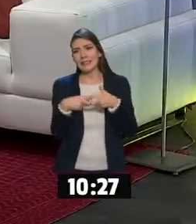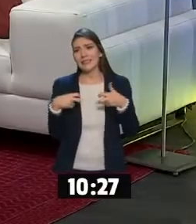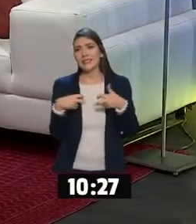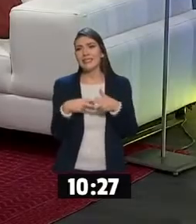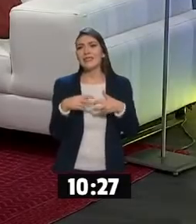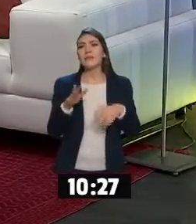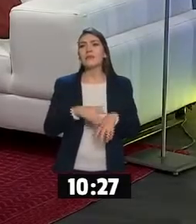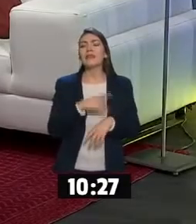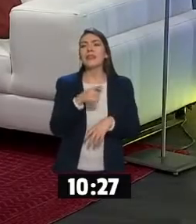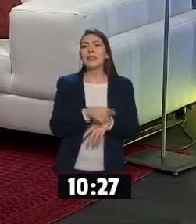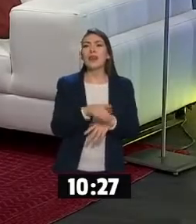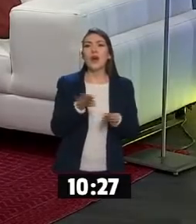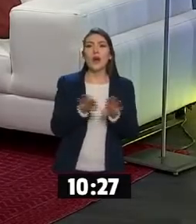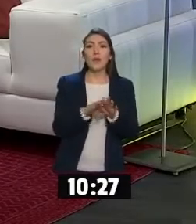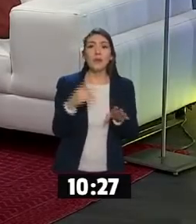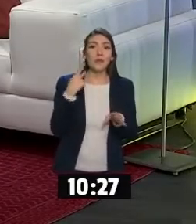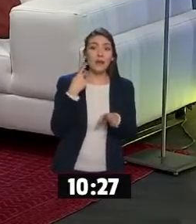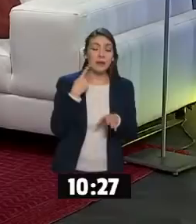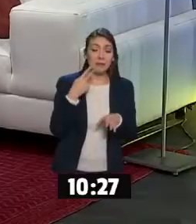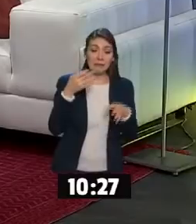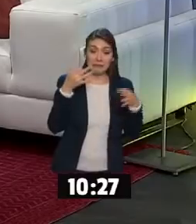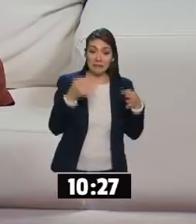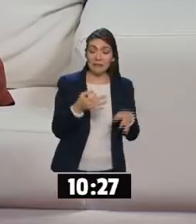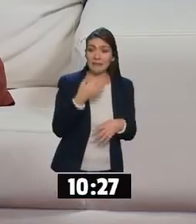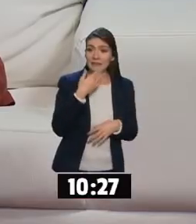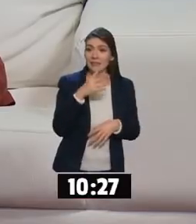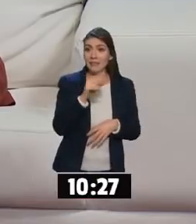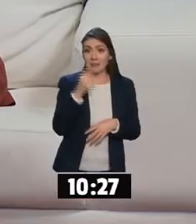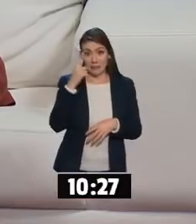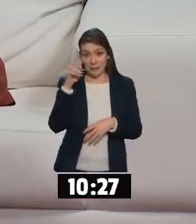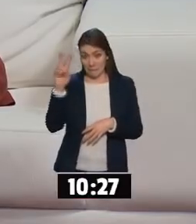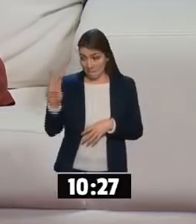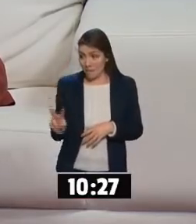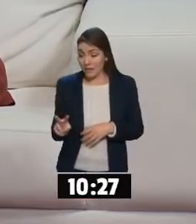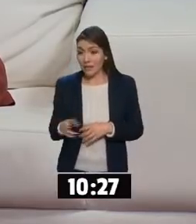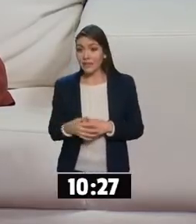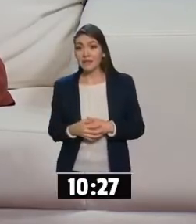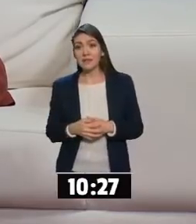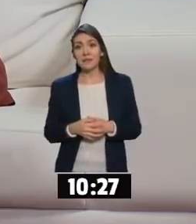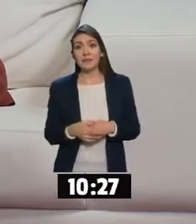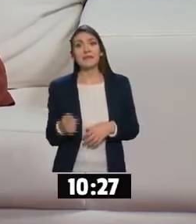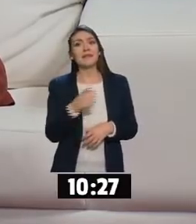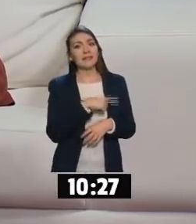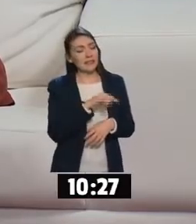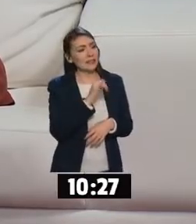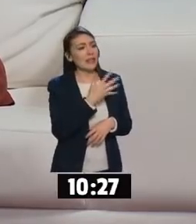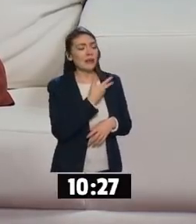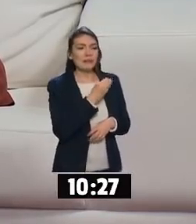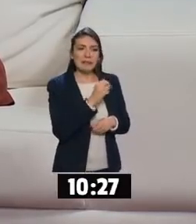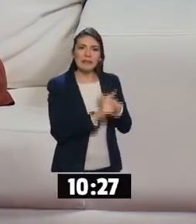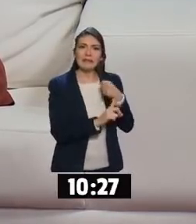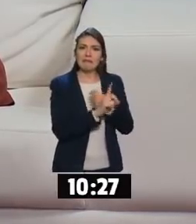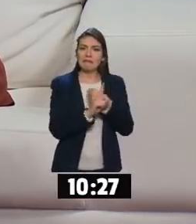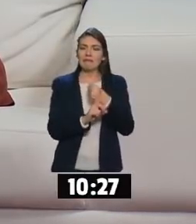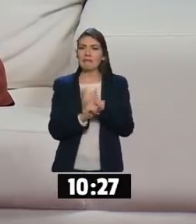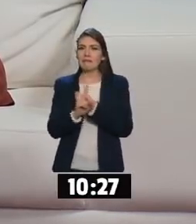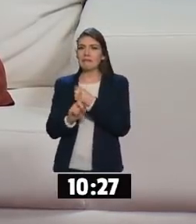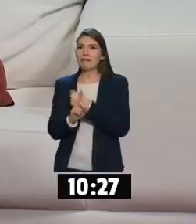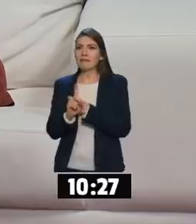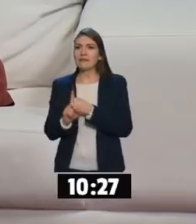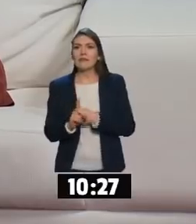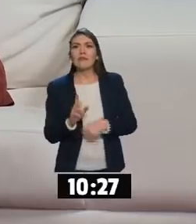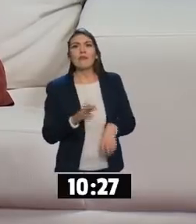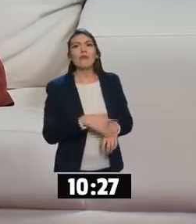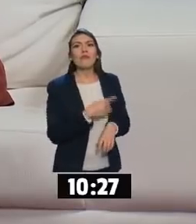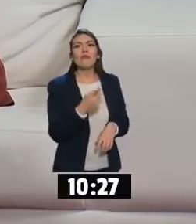incorrecta. Pero es real. Señor, la verdad es que tuvimos muchas adversidades que enfrentar porque de entrada no